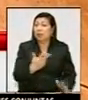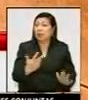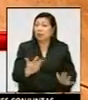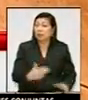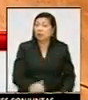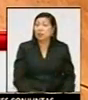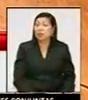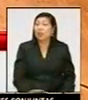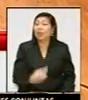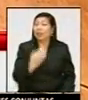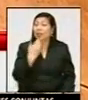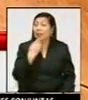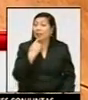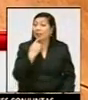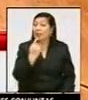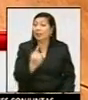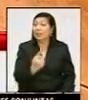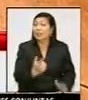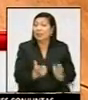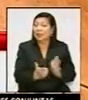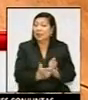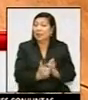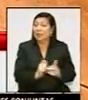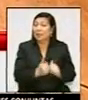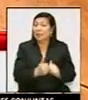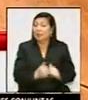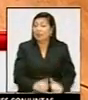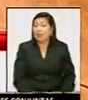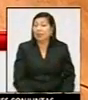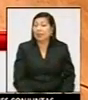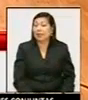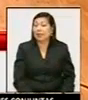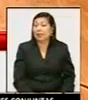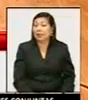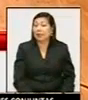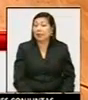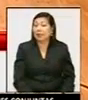142.025.81 y 3.378, que propone la ley de que modifica la ley